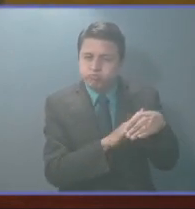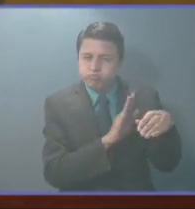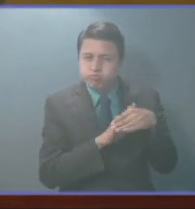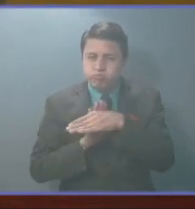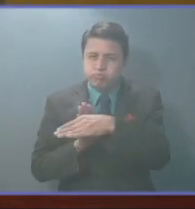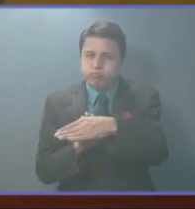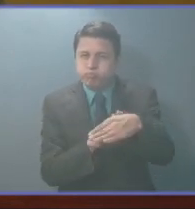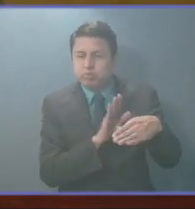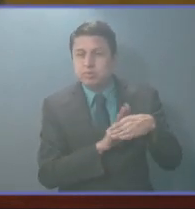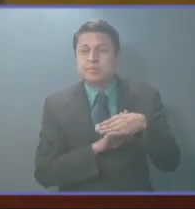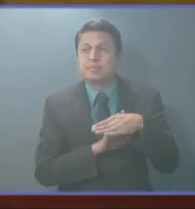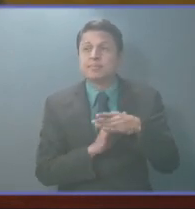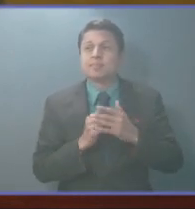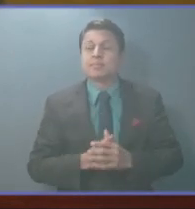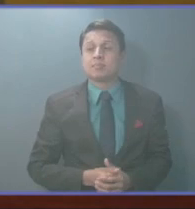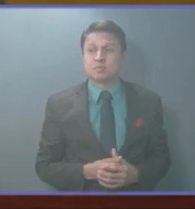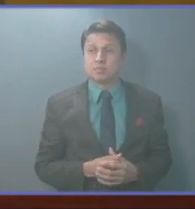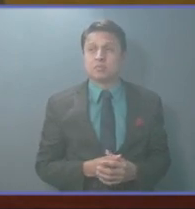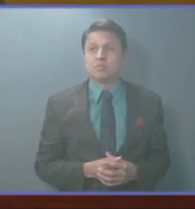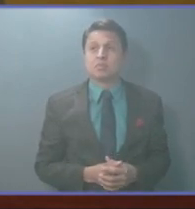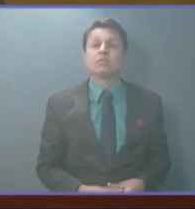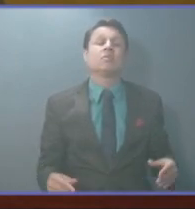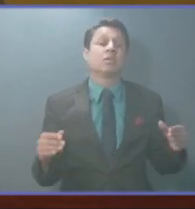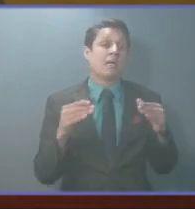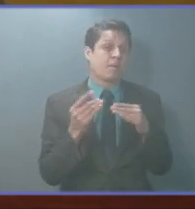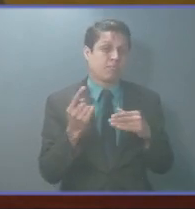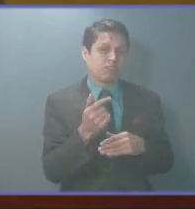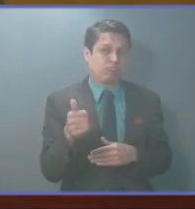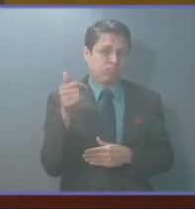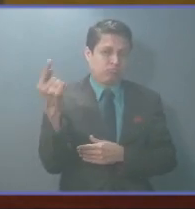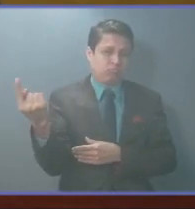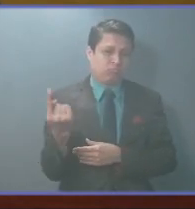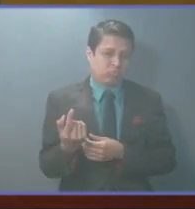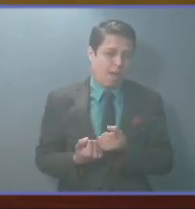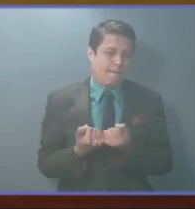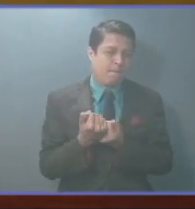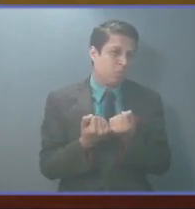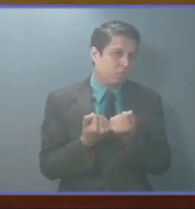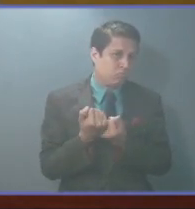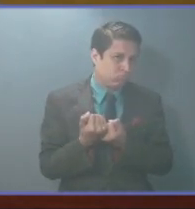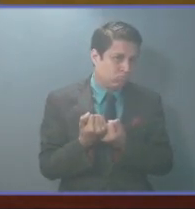y a los altos oficiales que obviamente le acompañan,